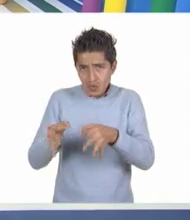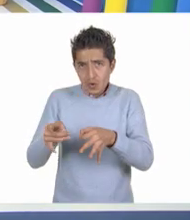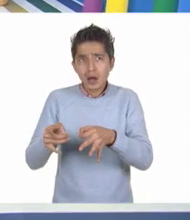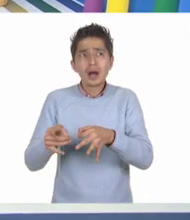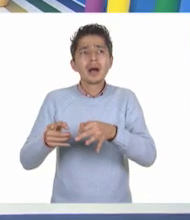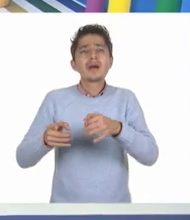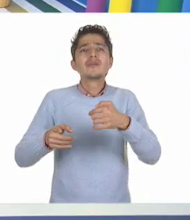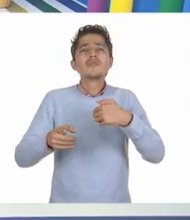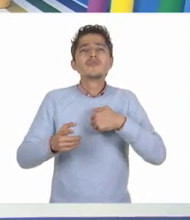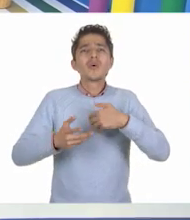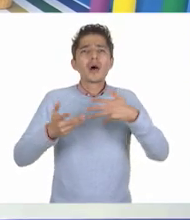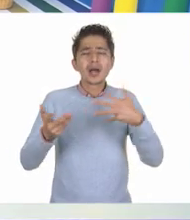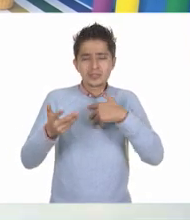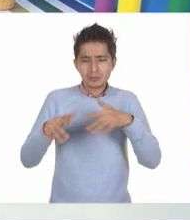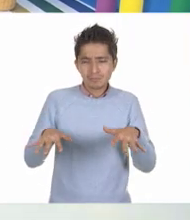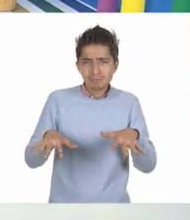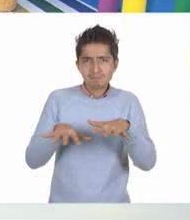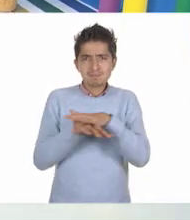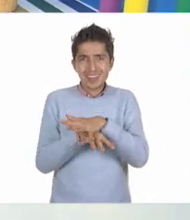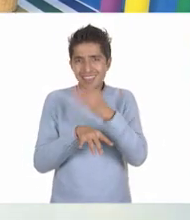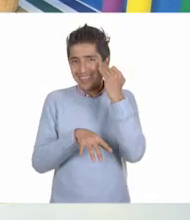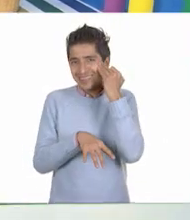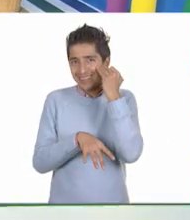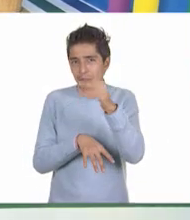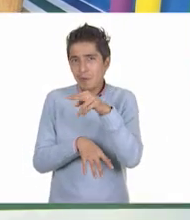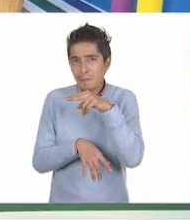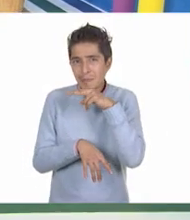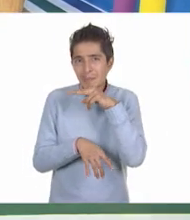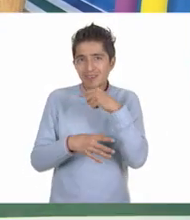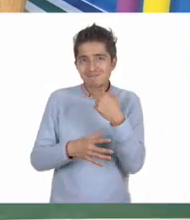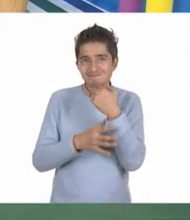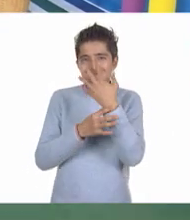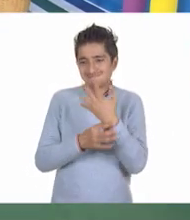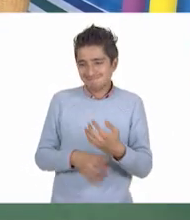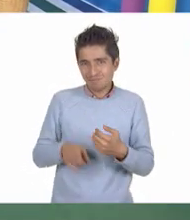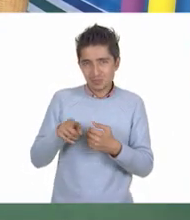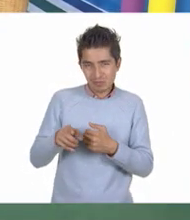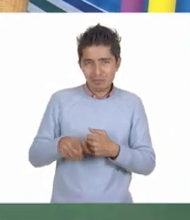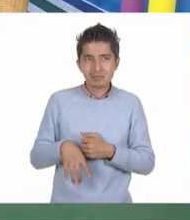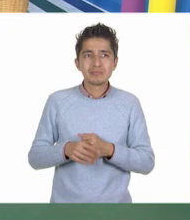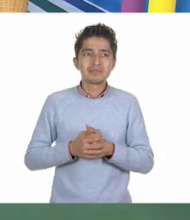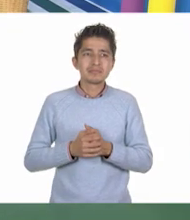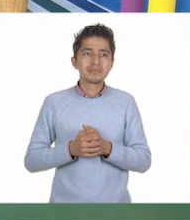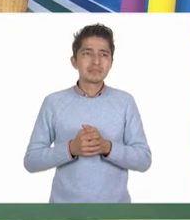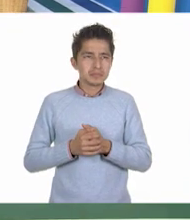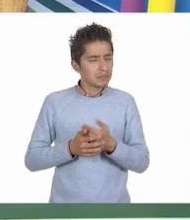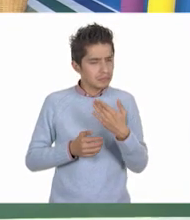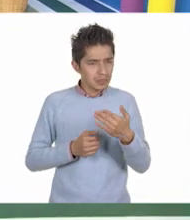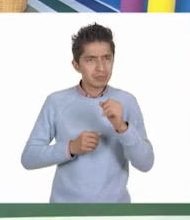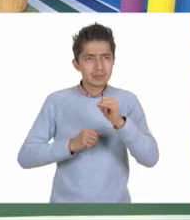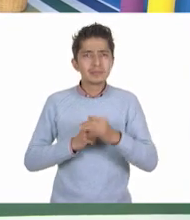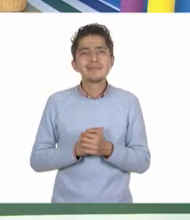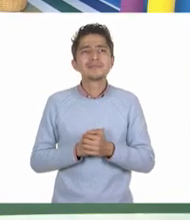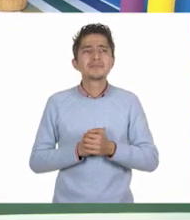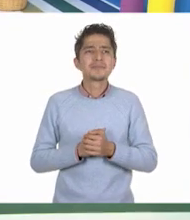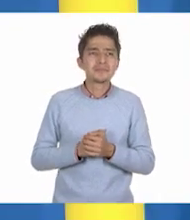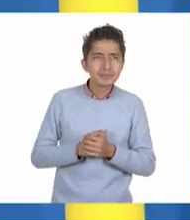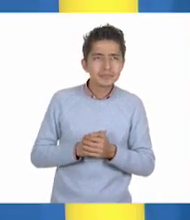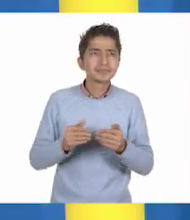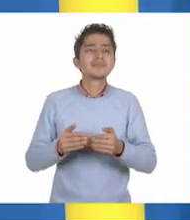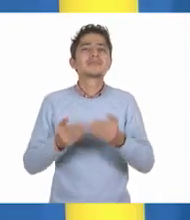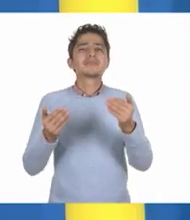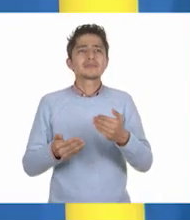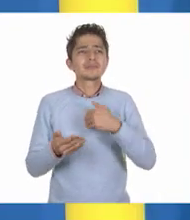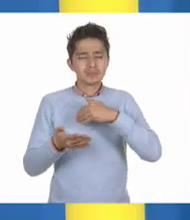yo voy a hacer la transformación en el tiempo verbal que tú seleccionaste. Muy bien, entonces voy a